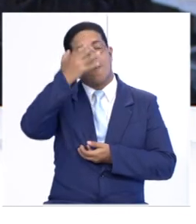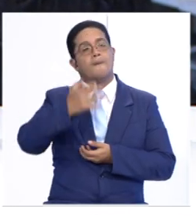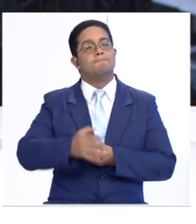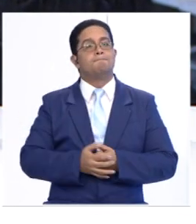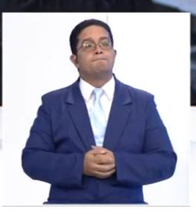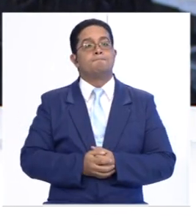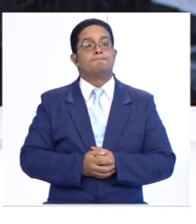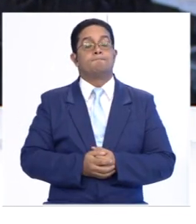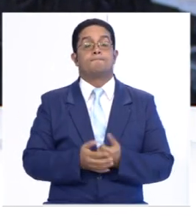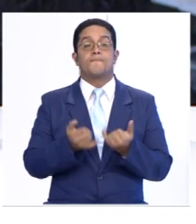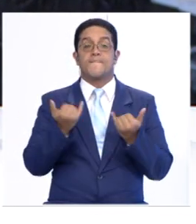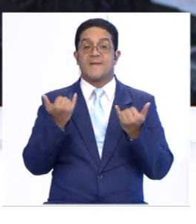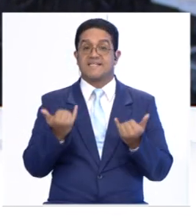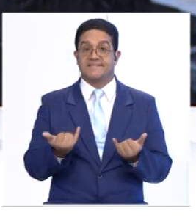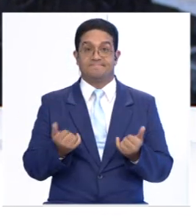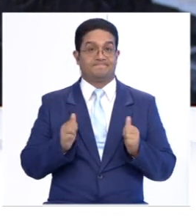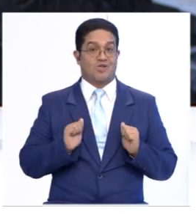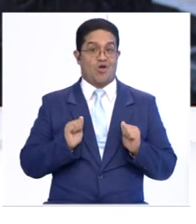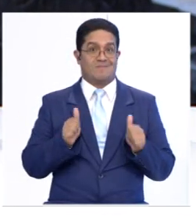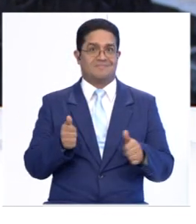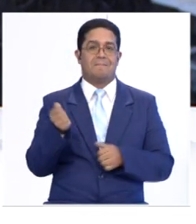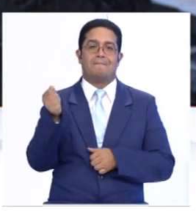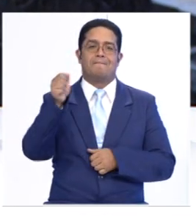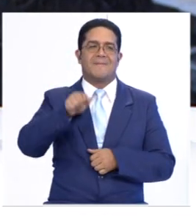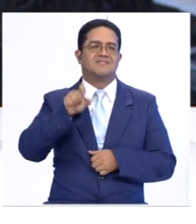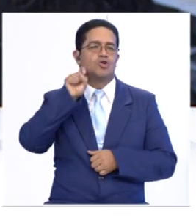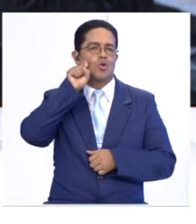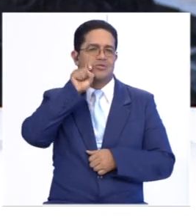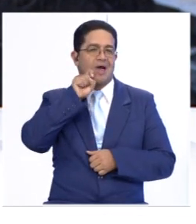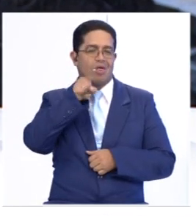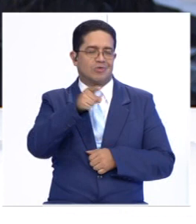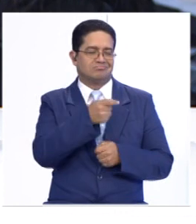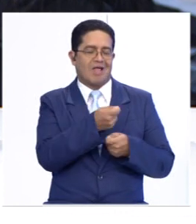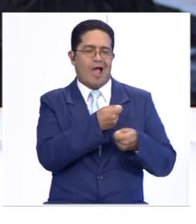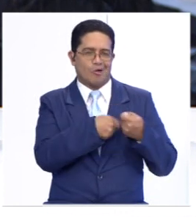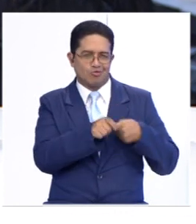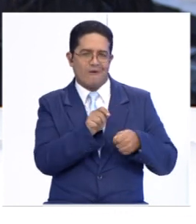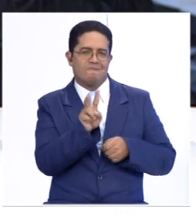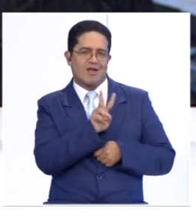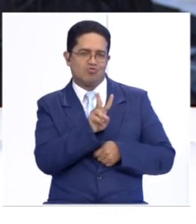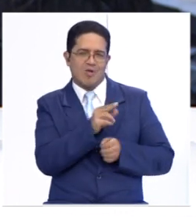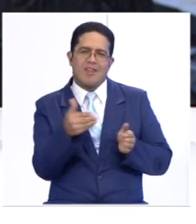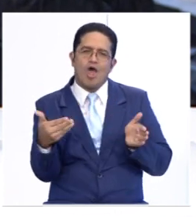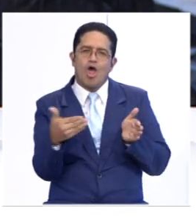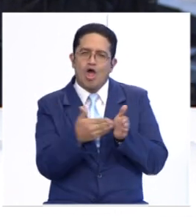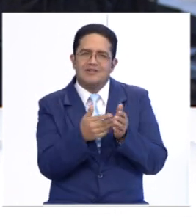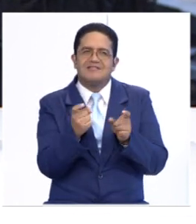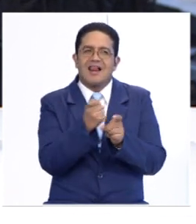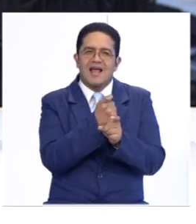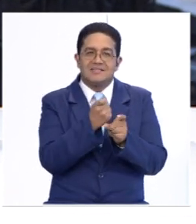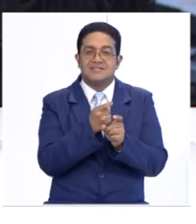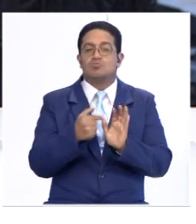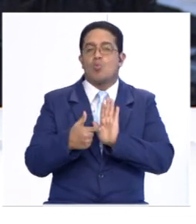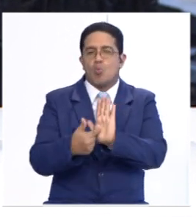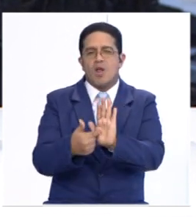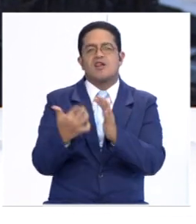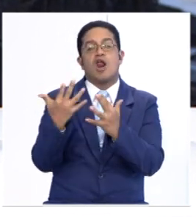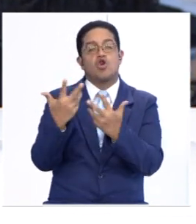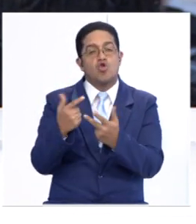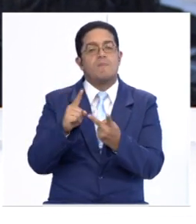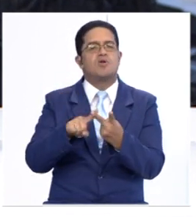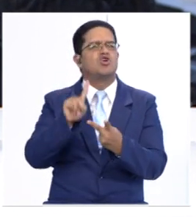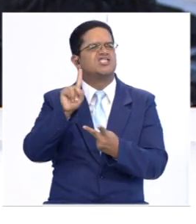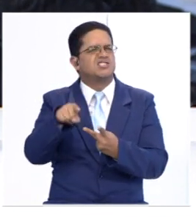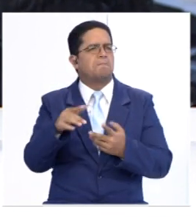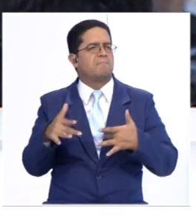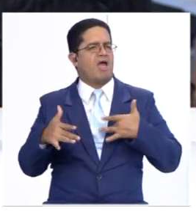Llanos. Y ya comenzamos con el mes rosa y ya la Sociedad Anticancerosa de Venezuela también ha mostrado tanto las cifras y también los aportes que se están realizando